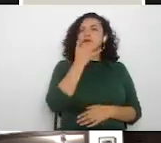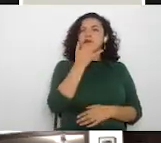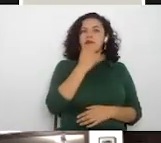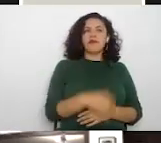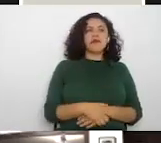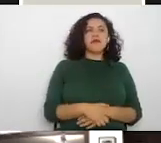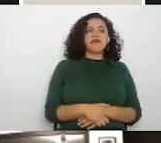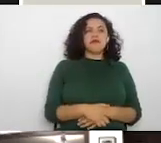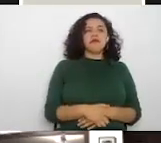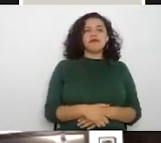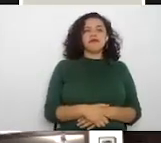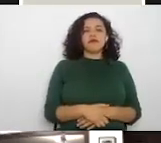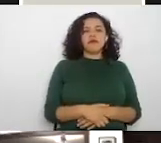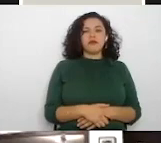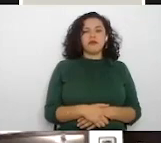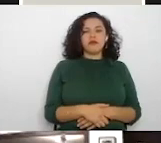hice?